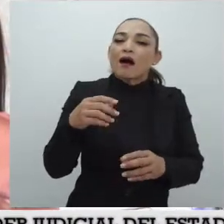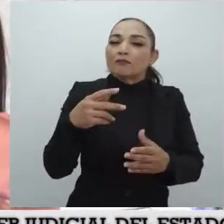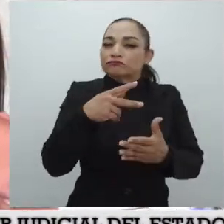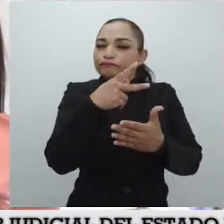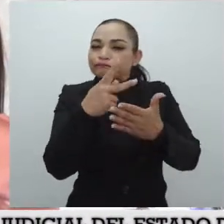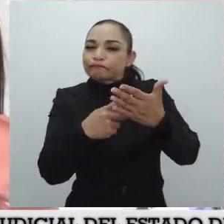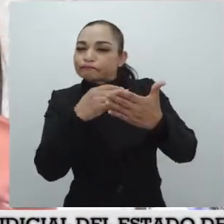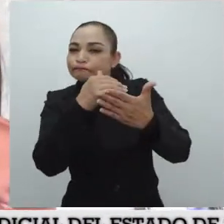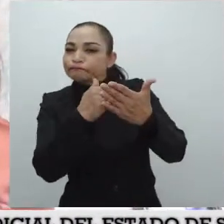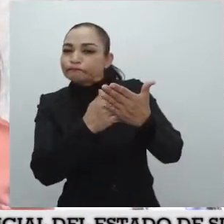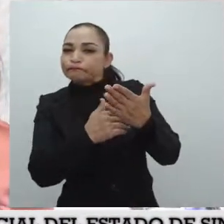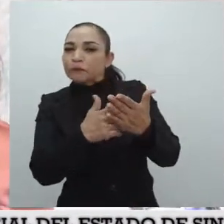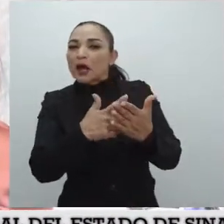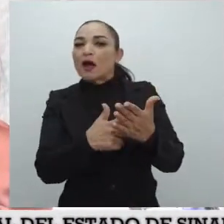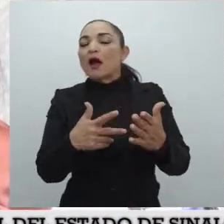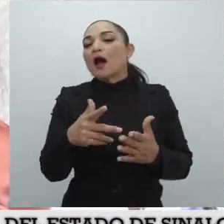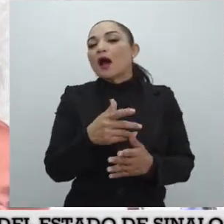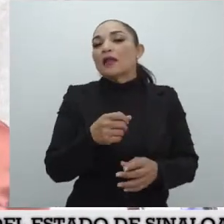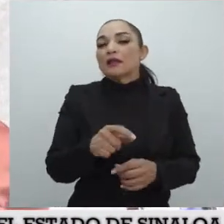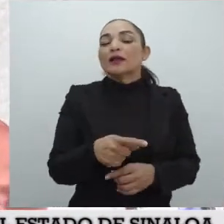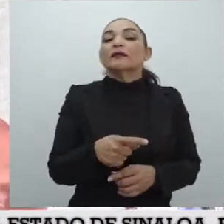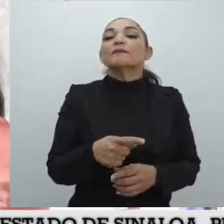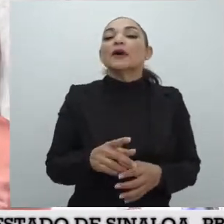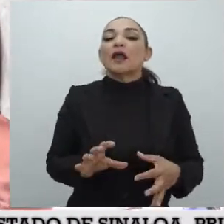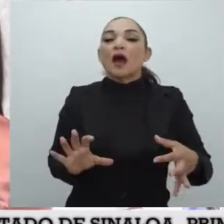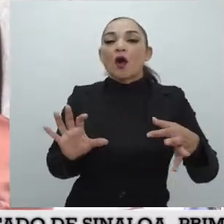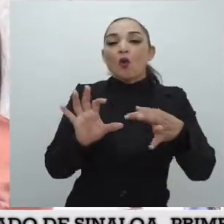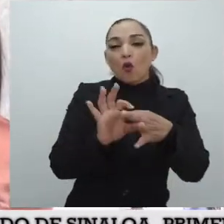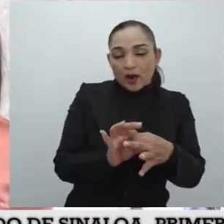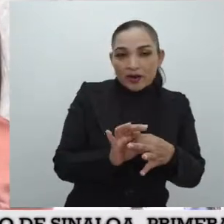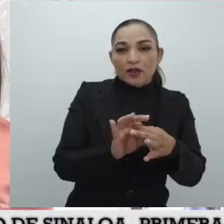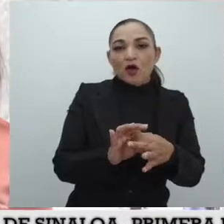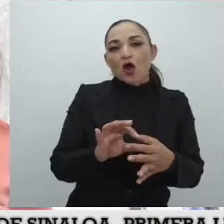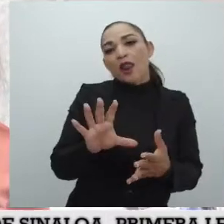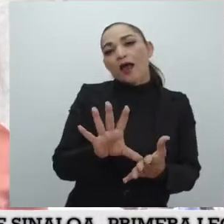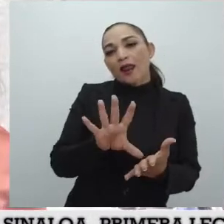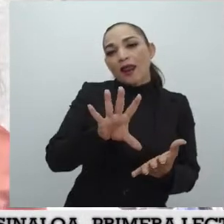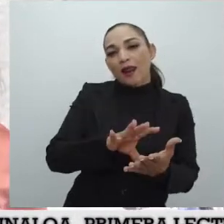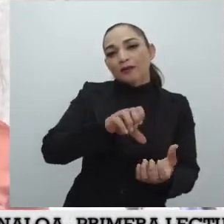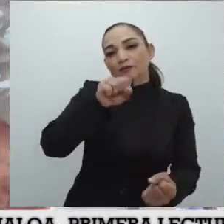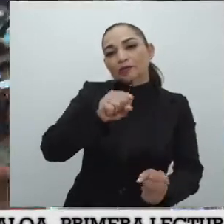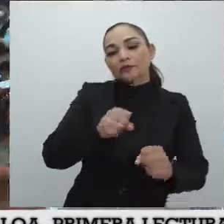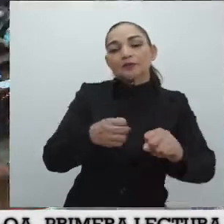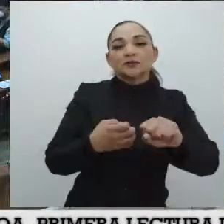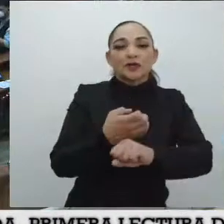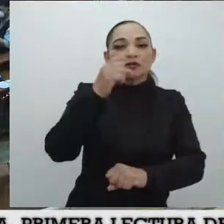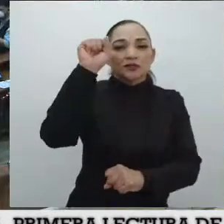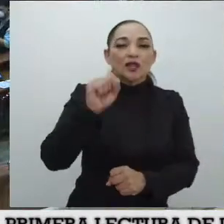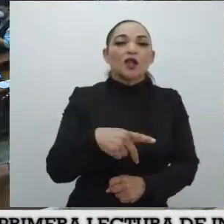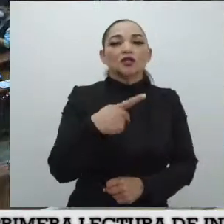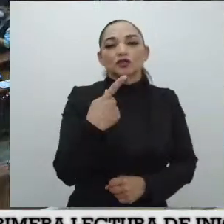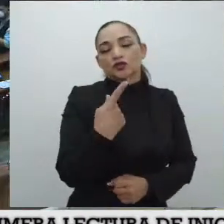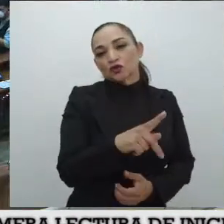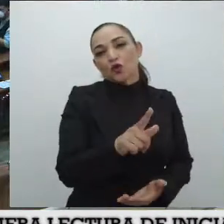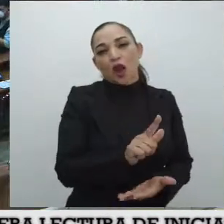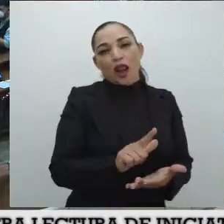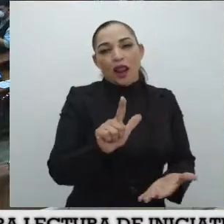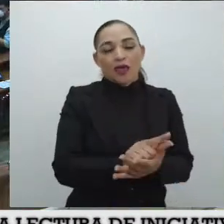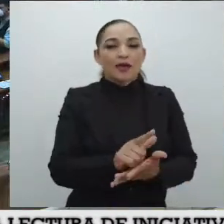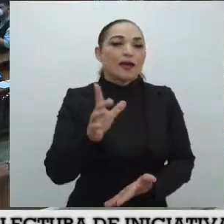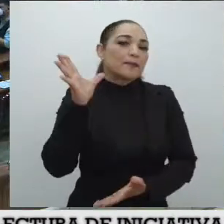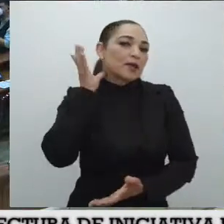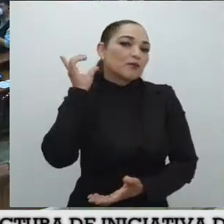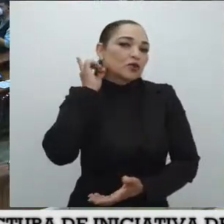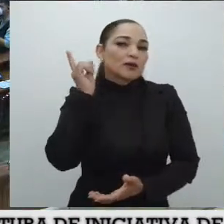conformidad con lo dispuesto por la Constitución Política del Estado de Sinaloa y en su Ley Orgánica, se emite el siguiente